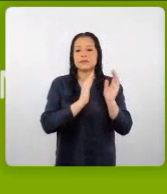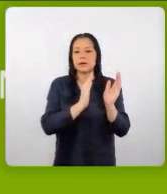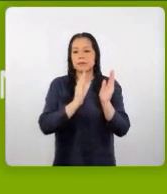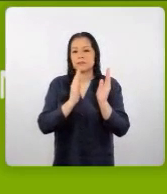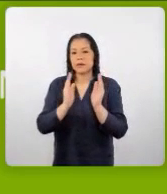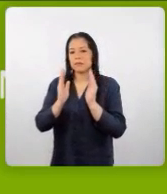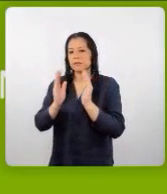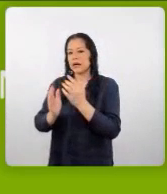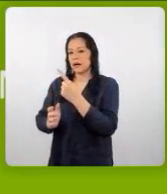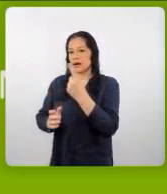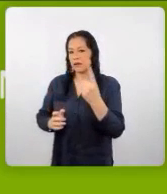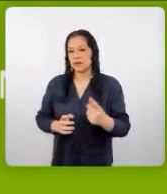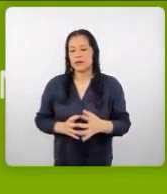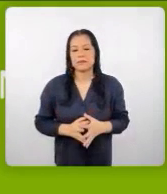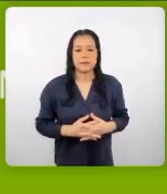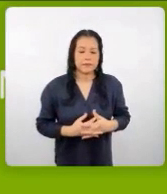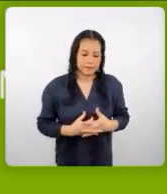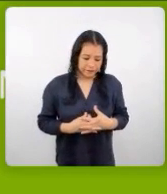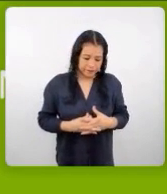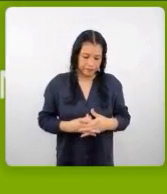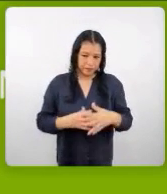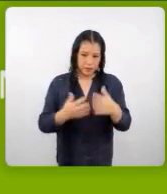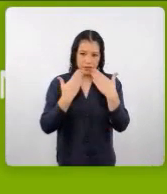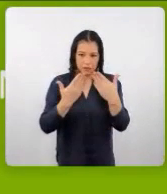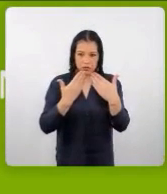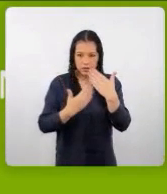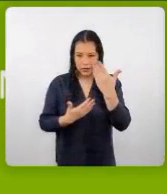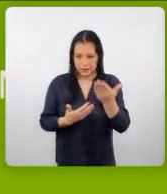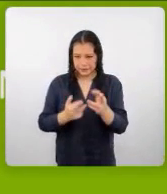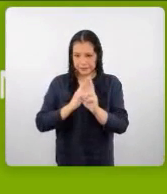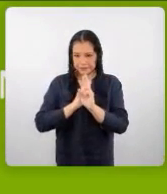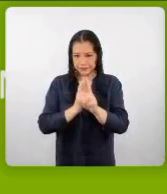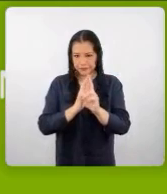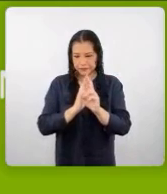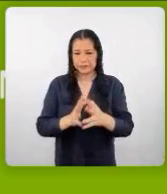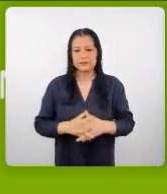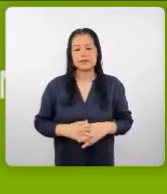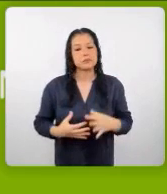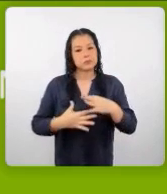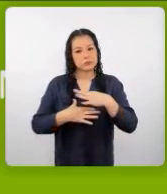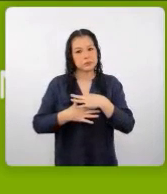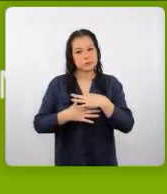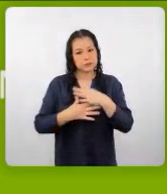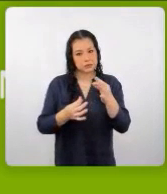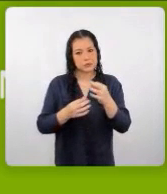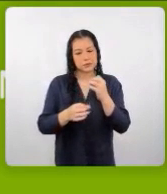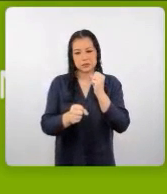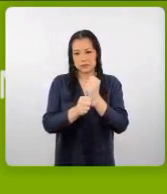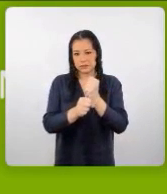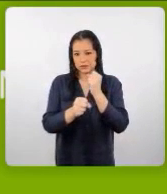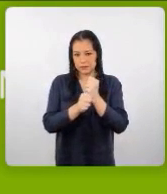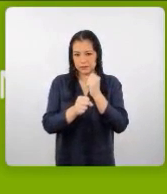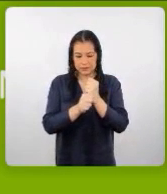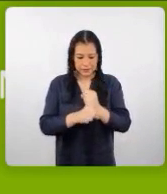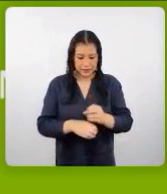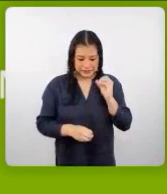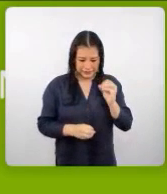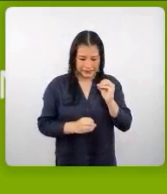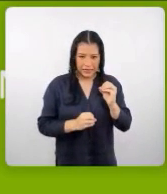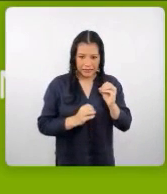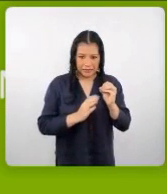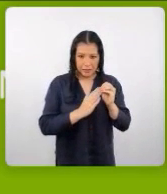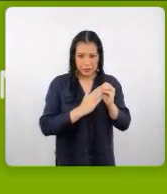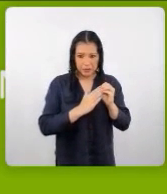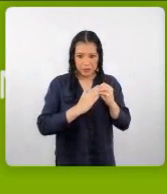etapa. Muchas gracias, Álvaro, por la respuesta. Es muy interesante. Han trabajado desde cero, han comenzado a construir